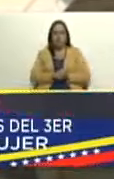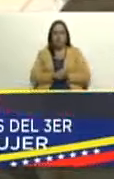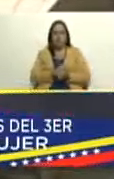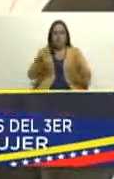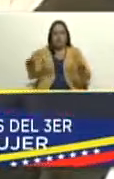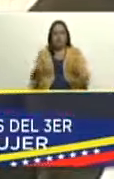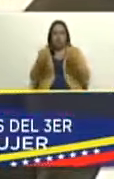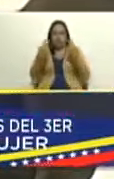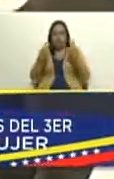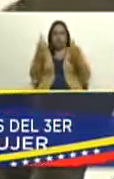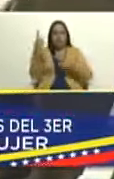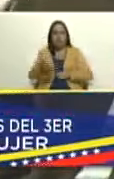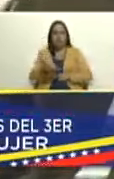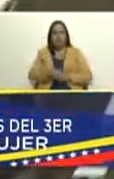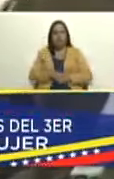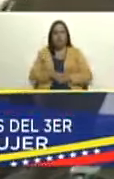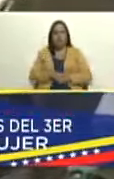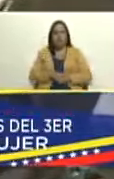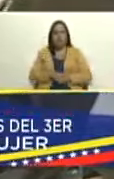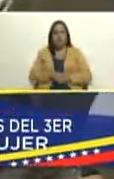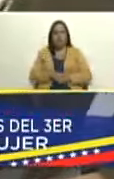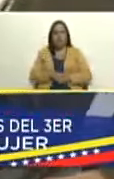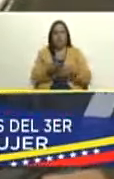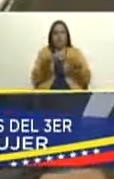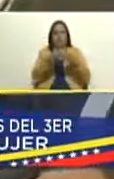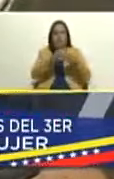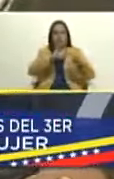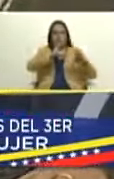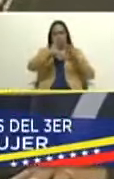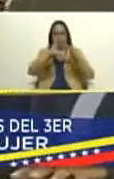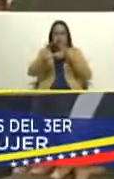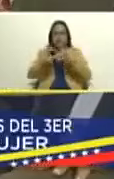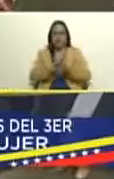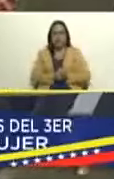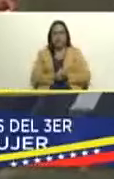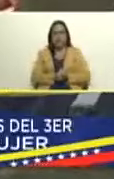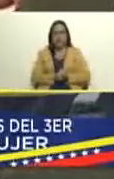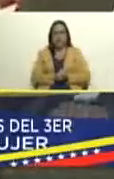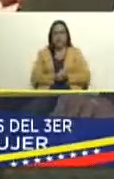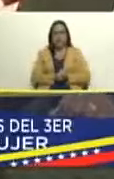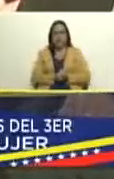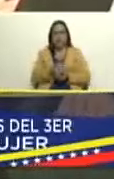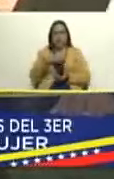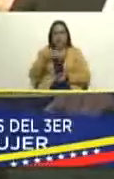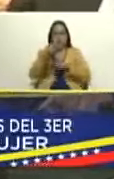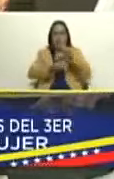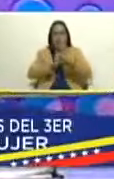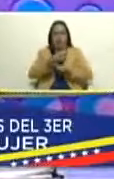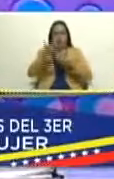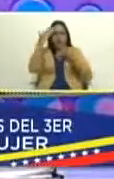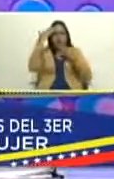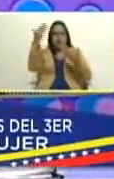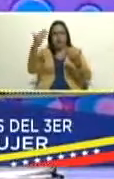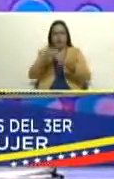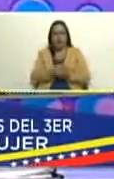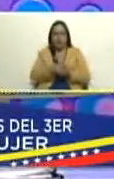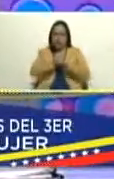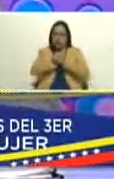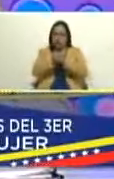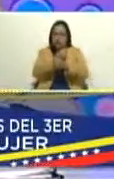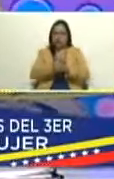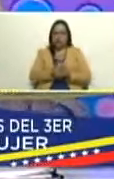a través de redes y medios, y a las cuales les envío un saludo